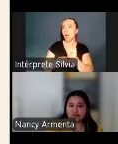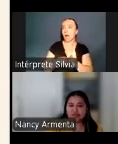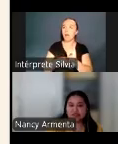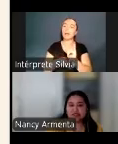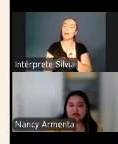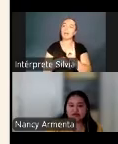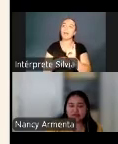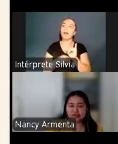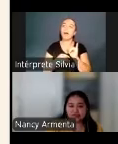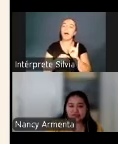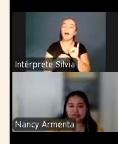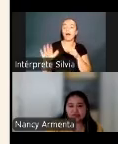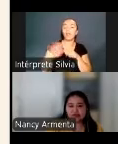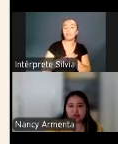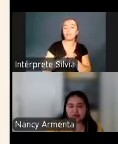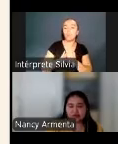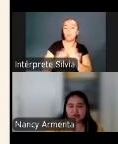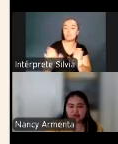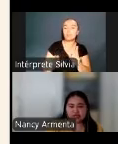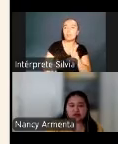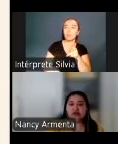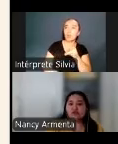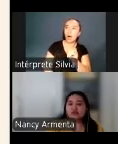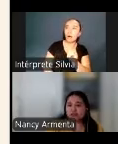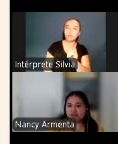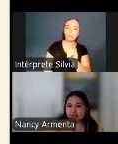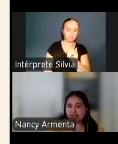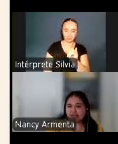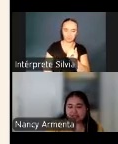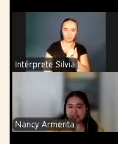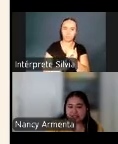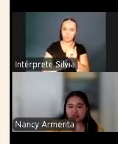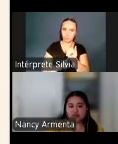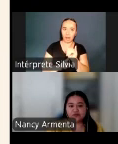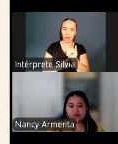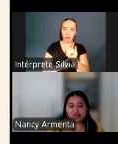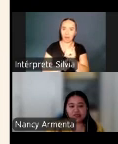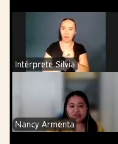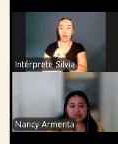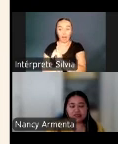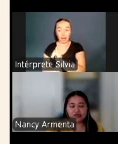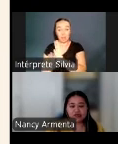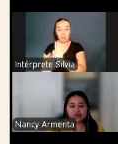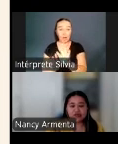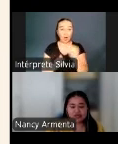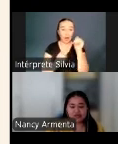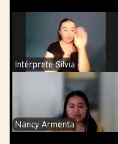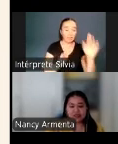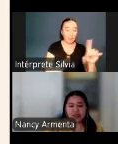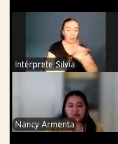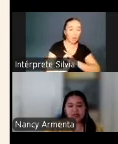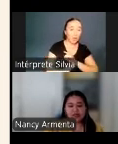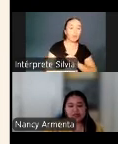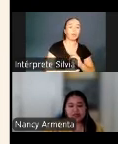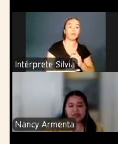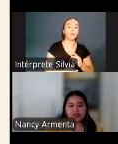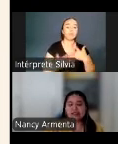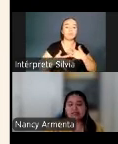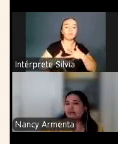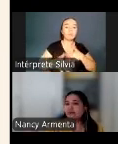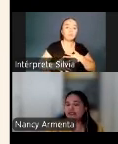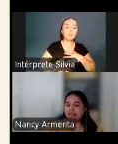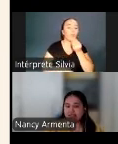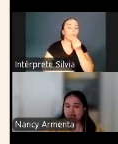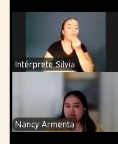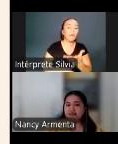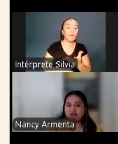derecho, sino también es necesario preguntarnos en cómo se experimenta esta atención. Recordemos que, aunque el